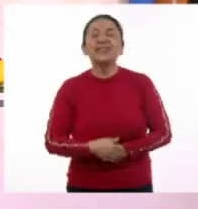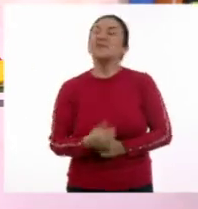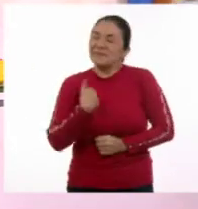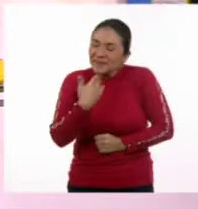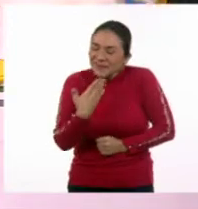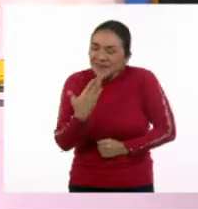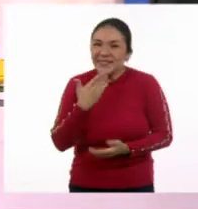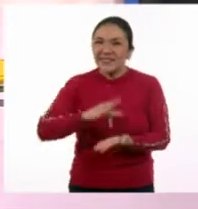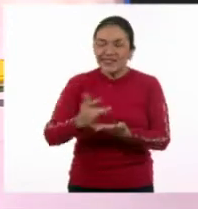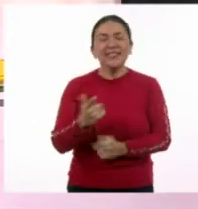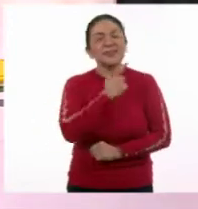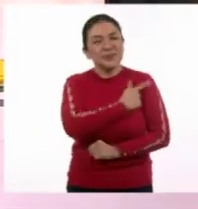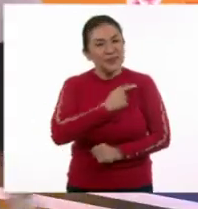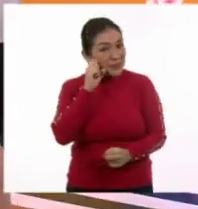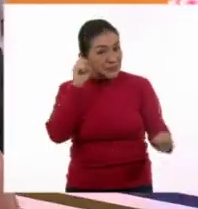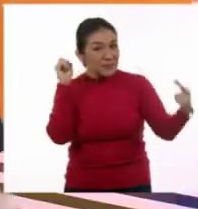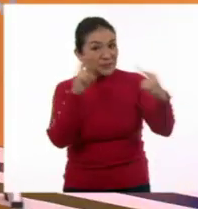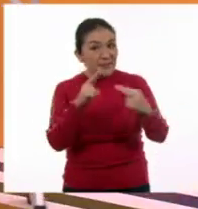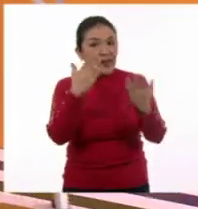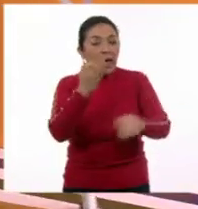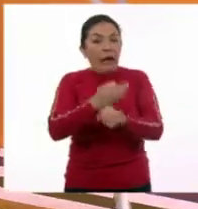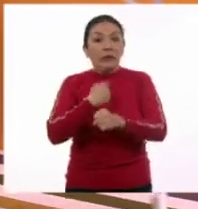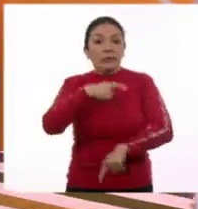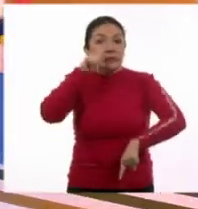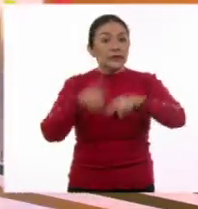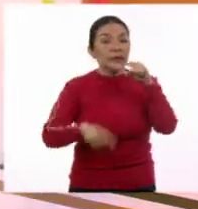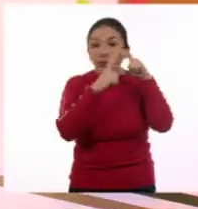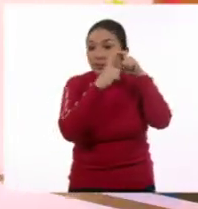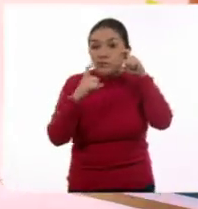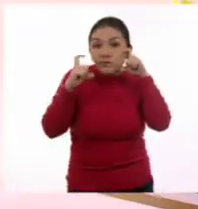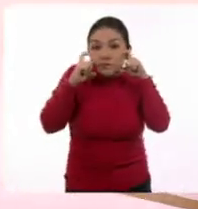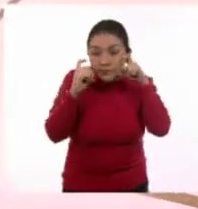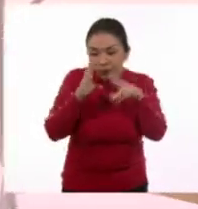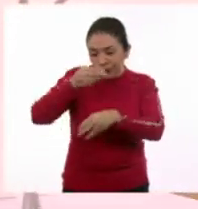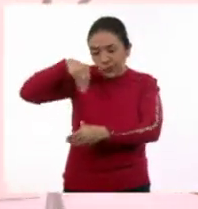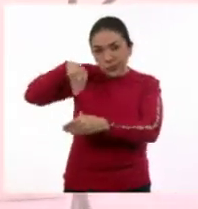bien me da mucho gusto verte déjame quitó mi cubrebocas